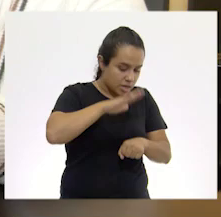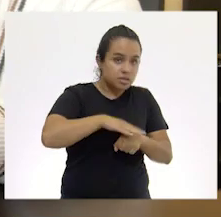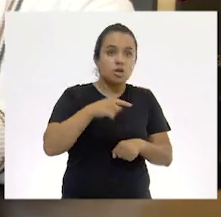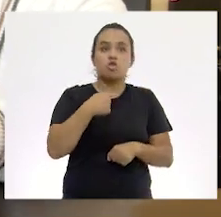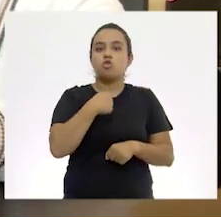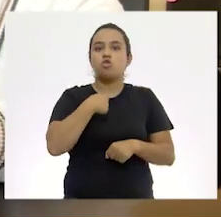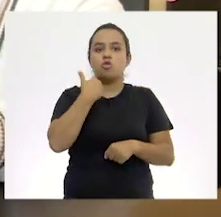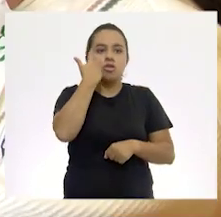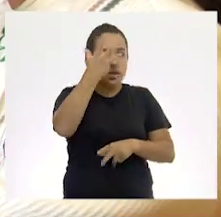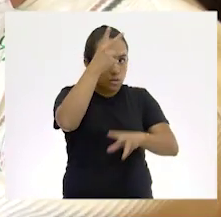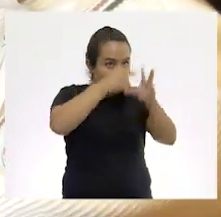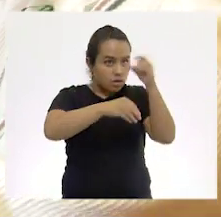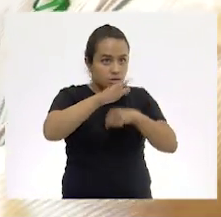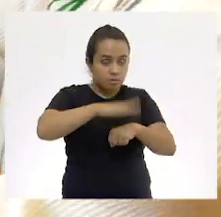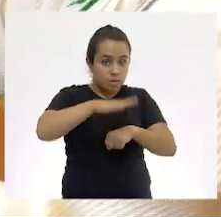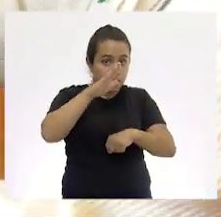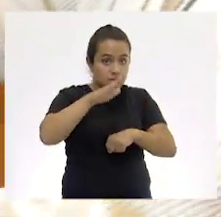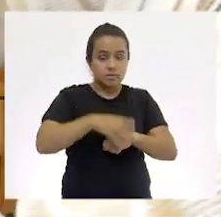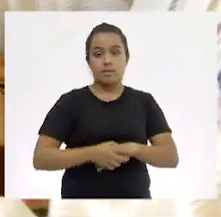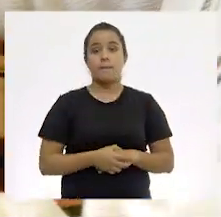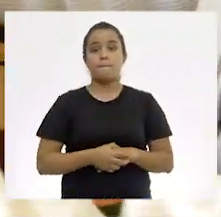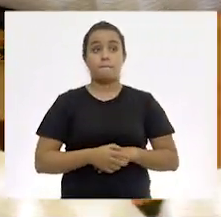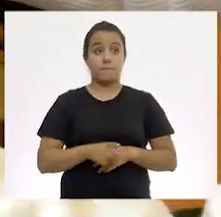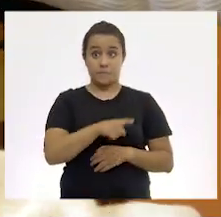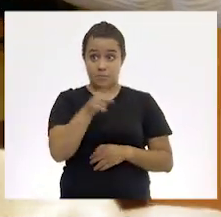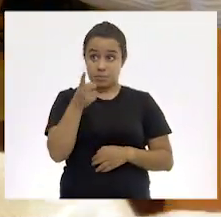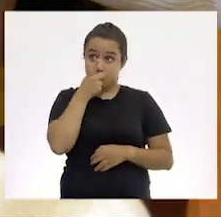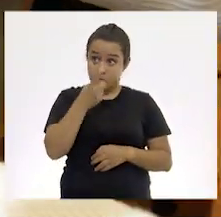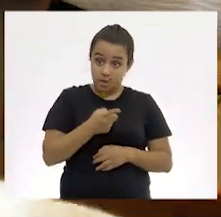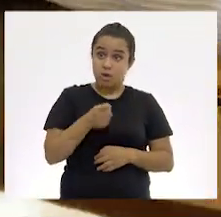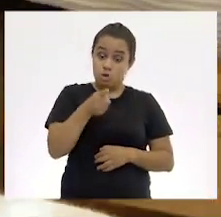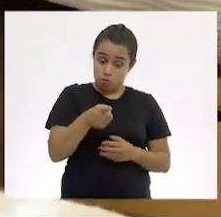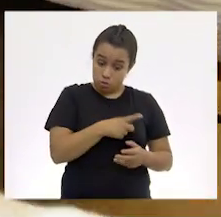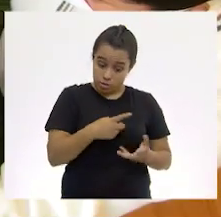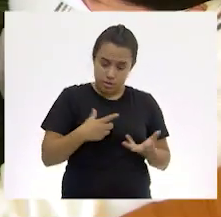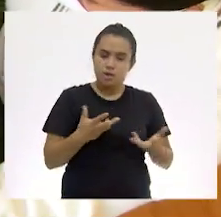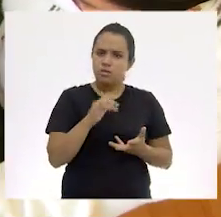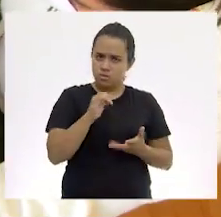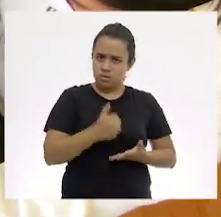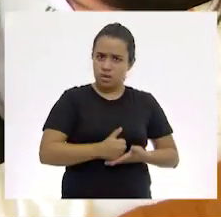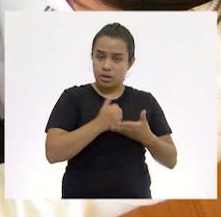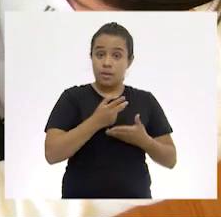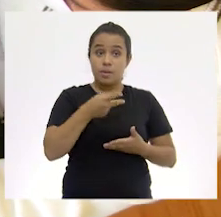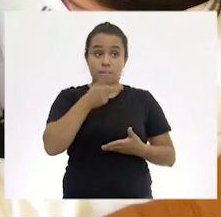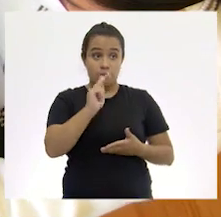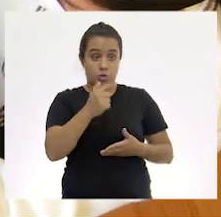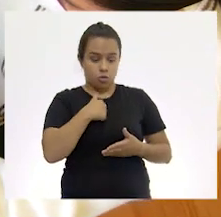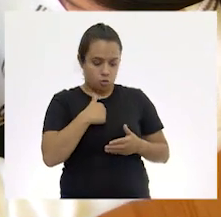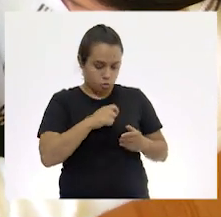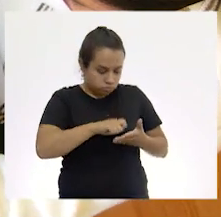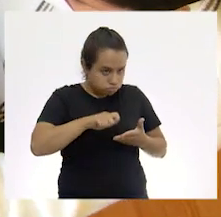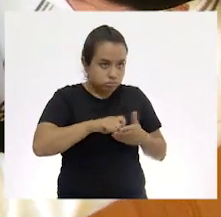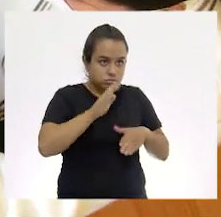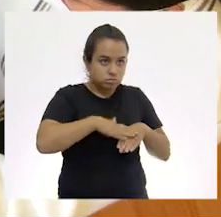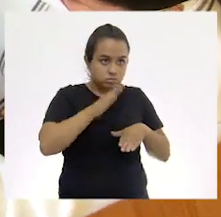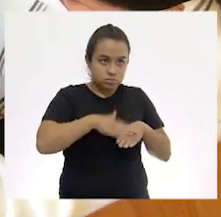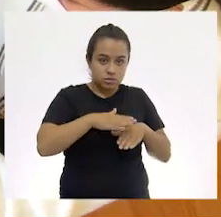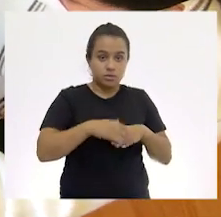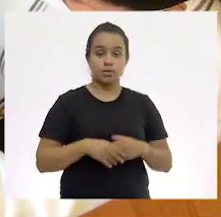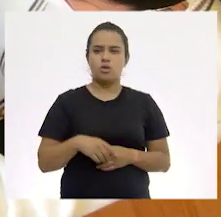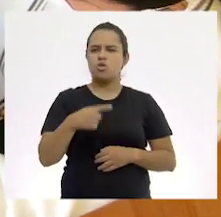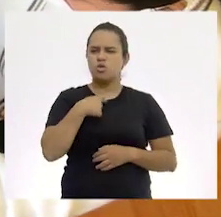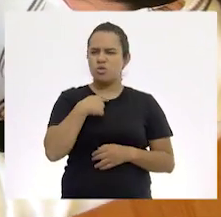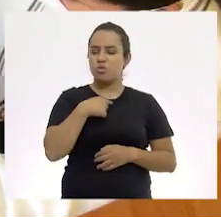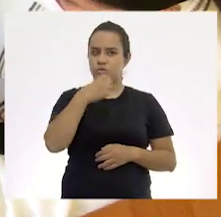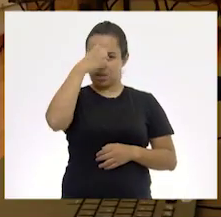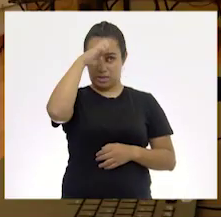más. Y pues sí, lo que me dicen que haga sí me ayuda mucho, pero también lo que yo escribo aparte de eso. Mi experiencia con